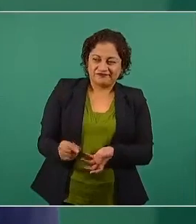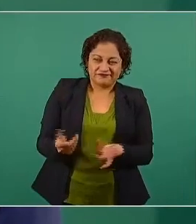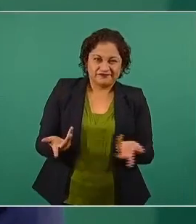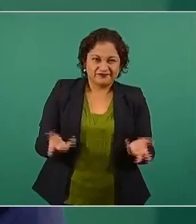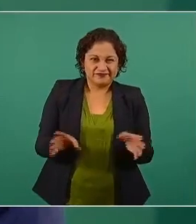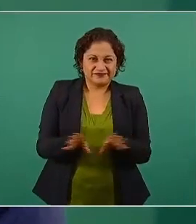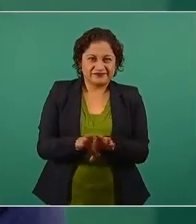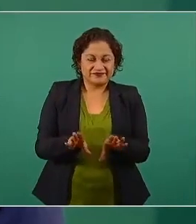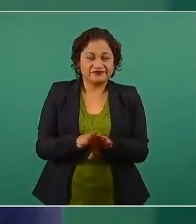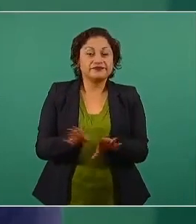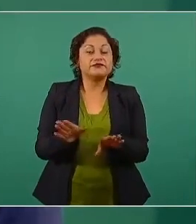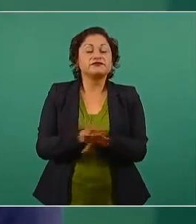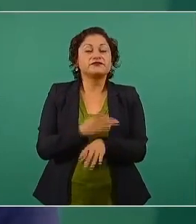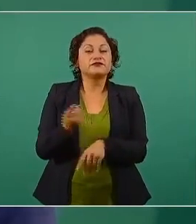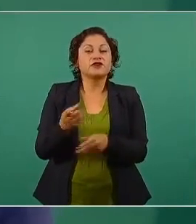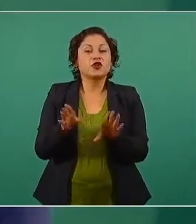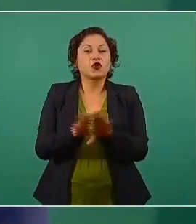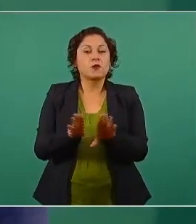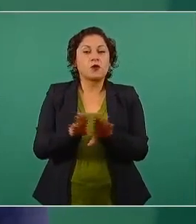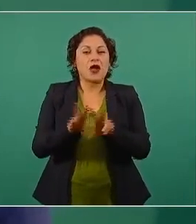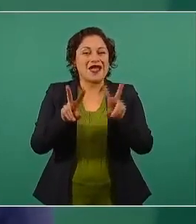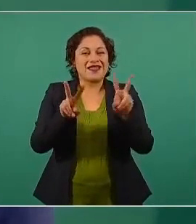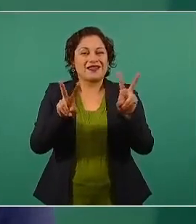no solo de fondo, sino de forma.